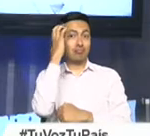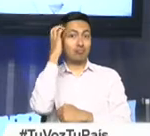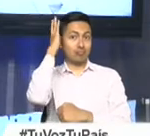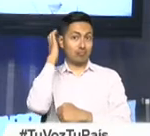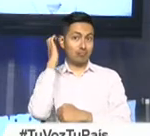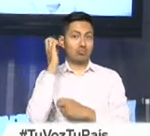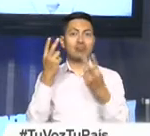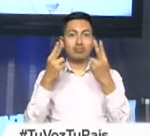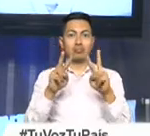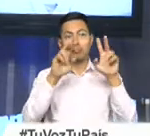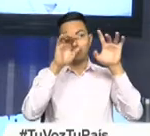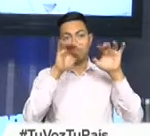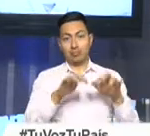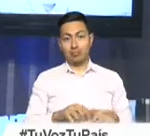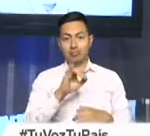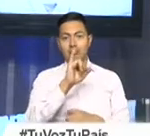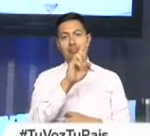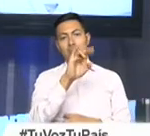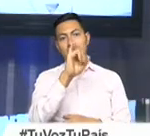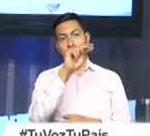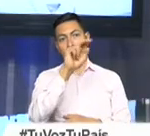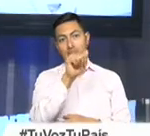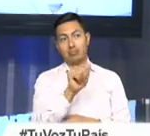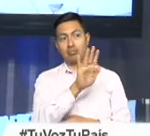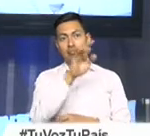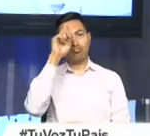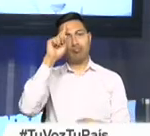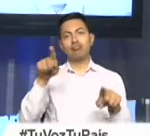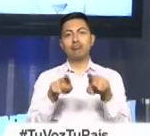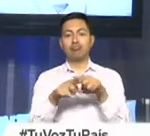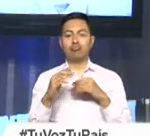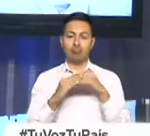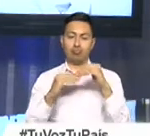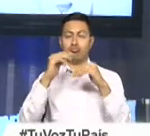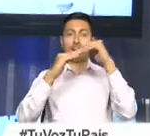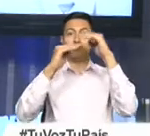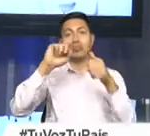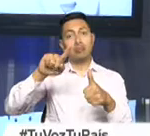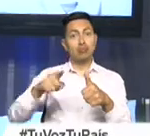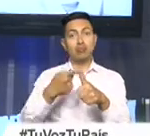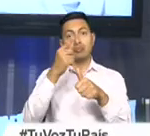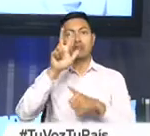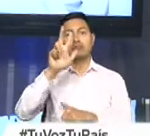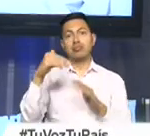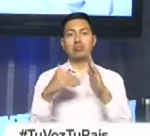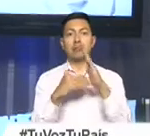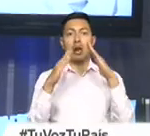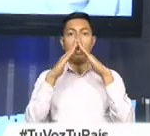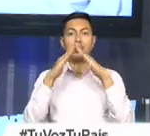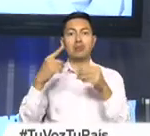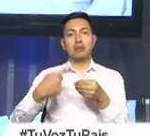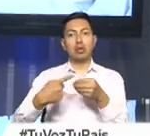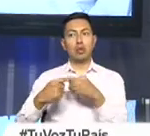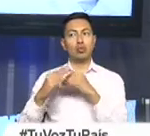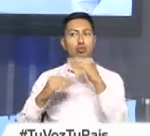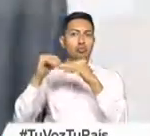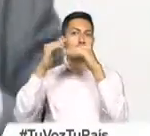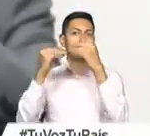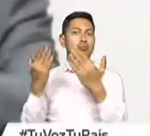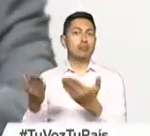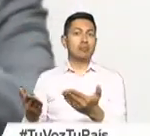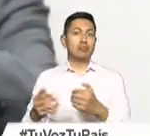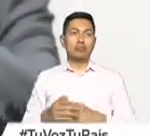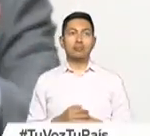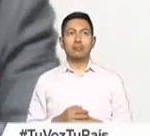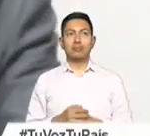Rodas como la secretaria Irina Cabezas acordaron la construcción de las primeras 3.000 casas en la ciudad de Quito. Por